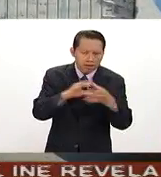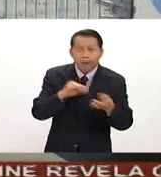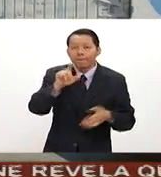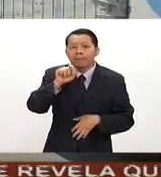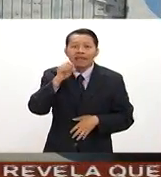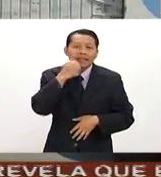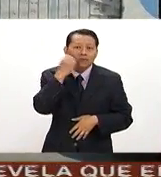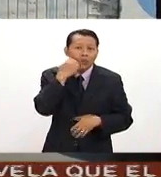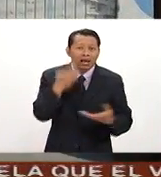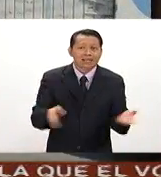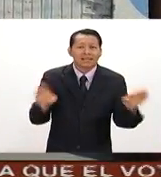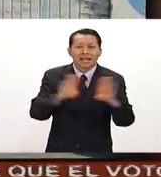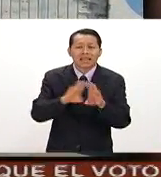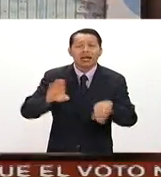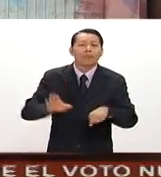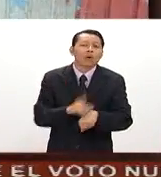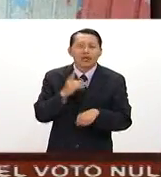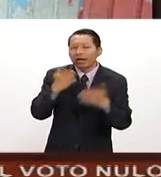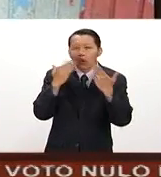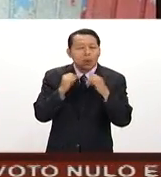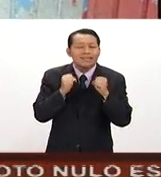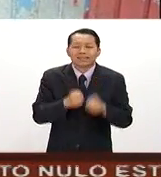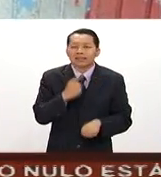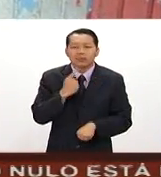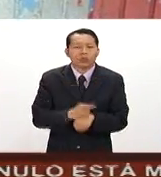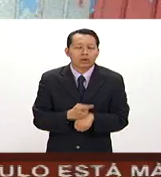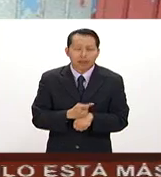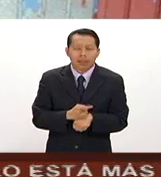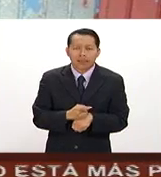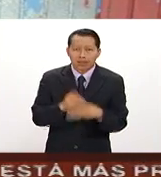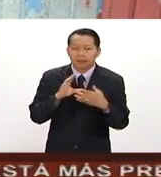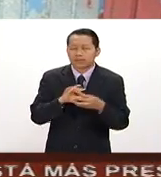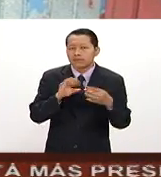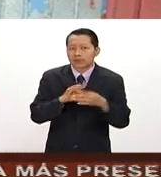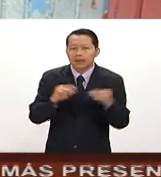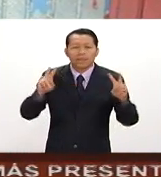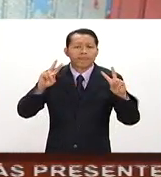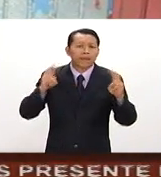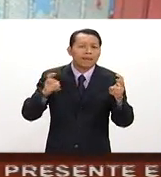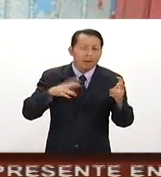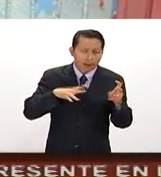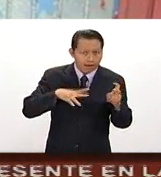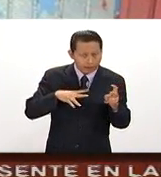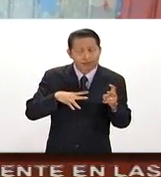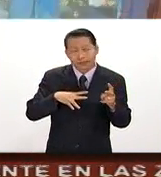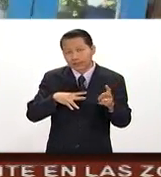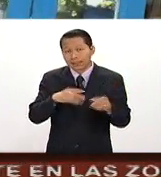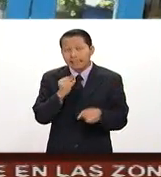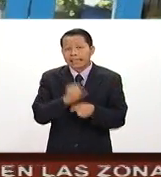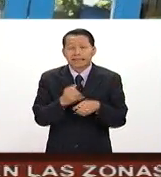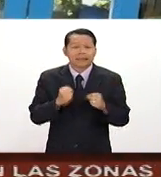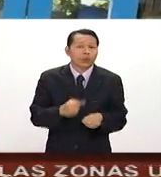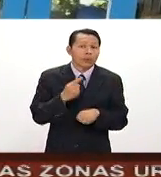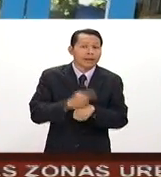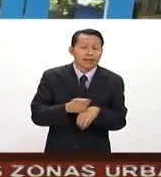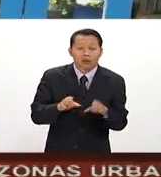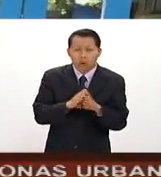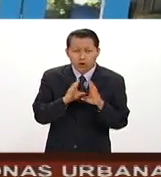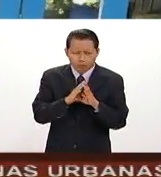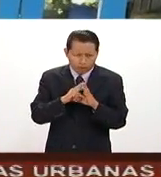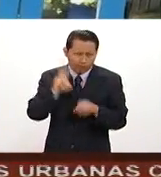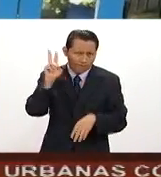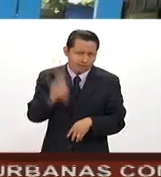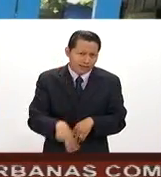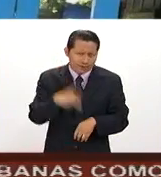escuelas cerradas por inseguridad en el estado. Advirtió que el tema de la inseguridad es uno de los más complejos que se tienen y